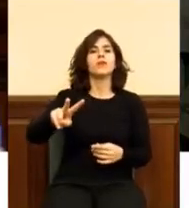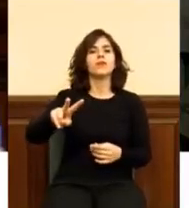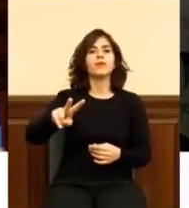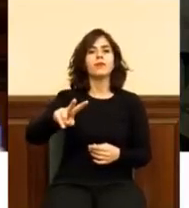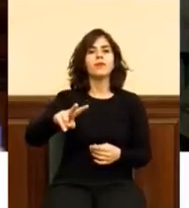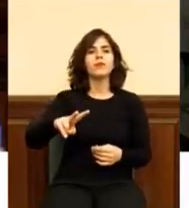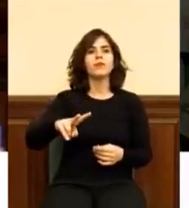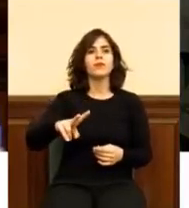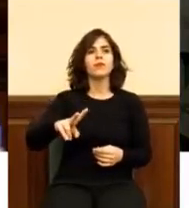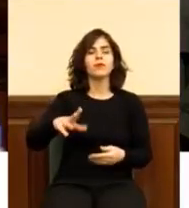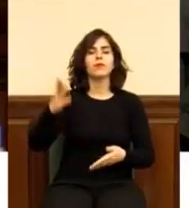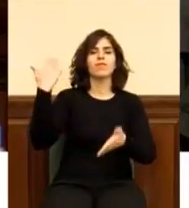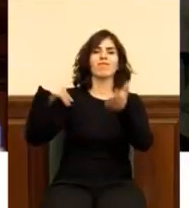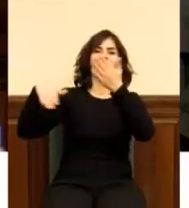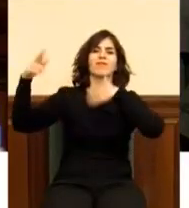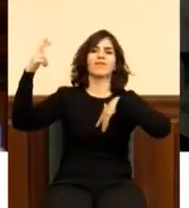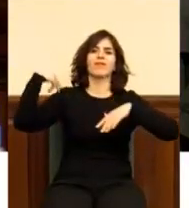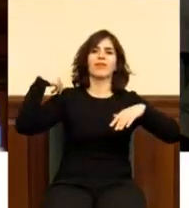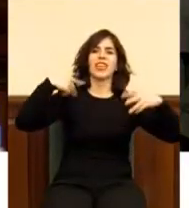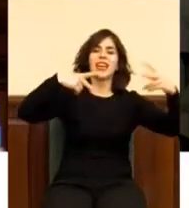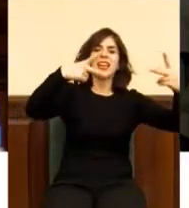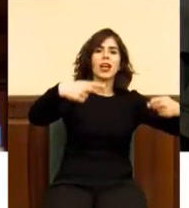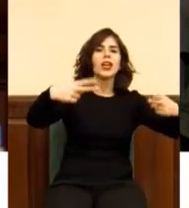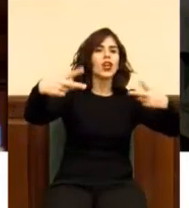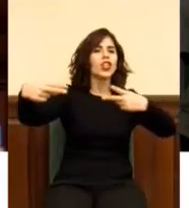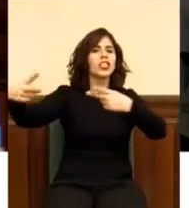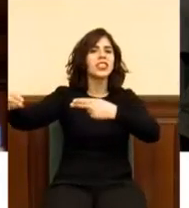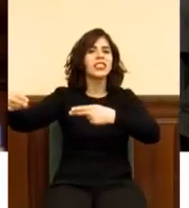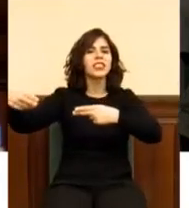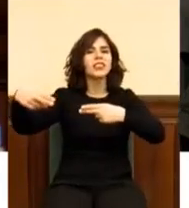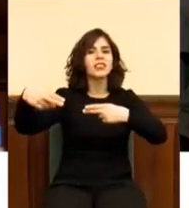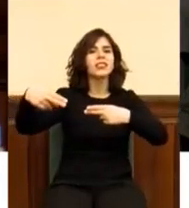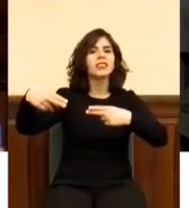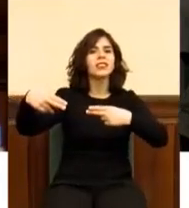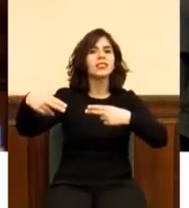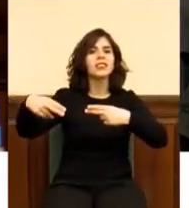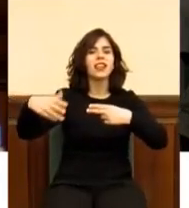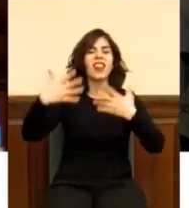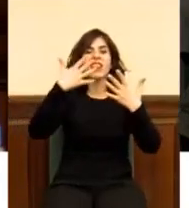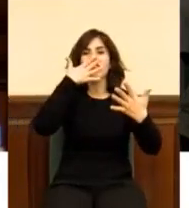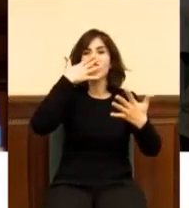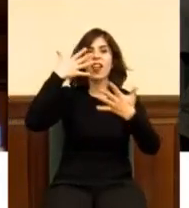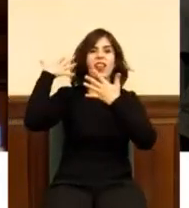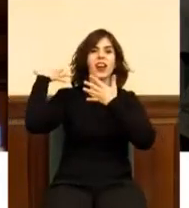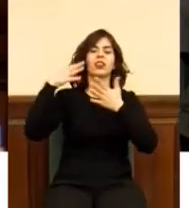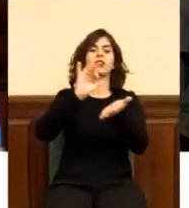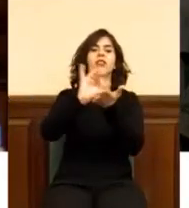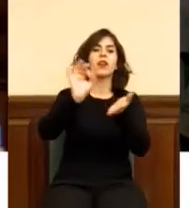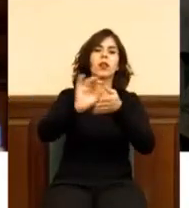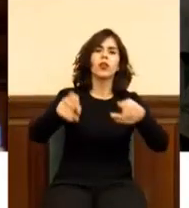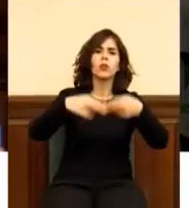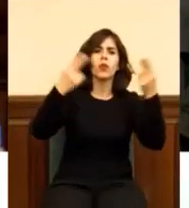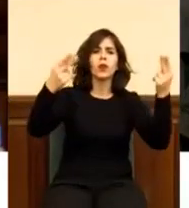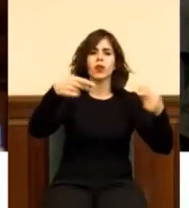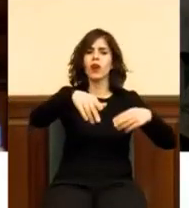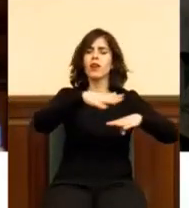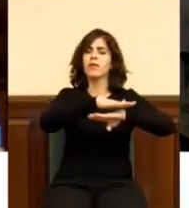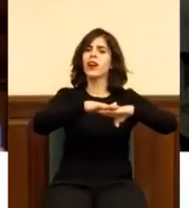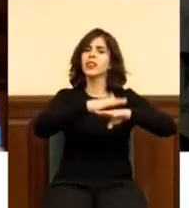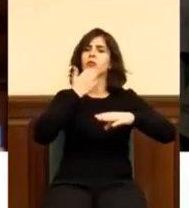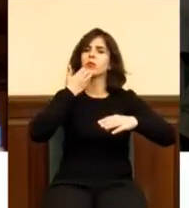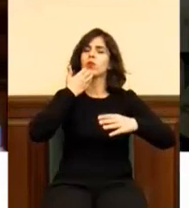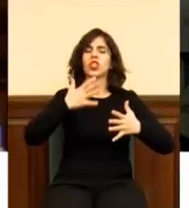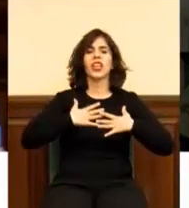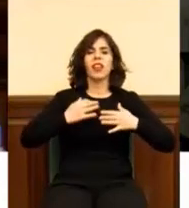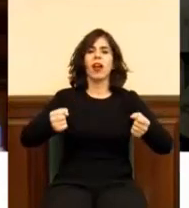los recortes que se han ido produciendo a lo largo de la última década en servicios públicos fundamentales como la